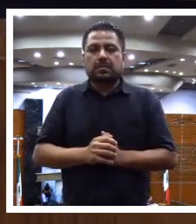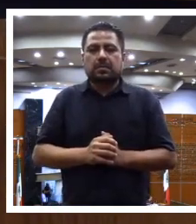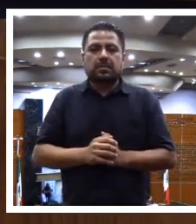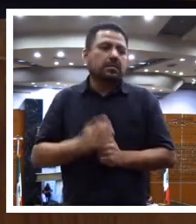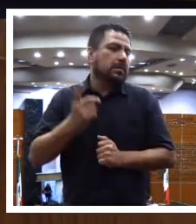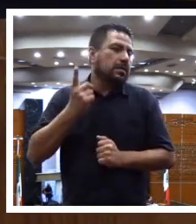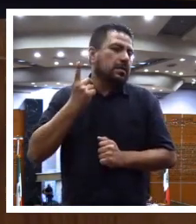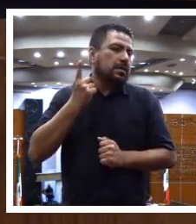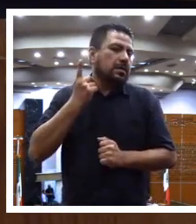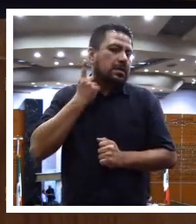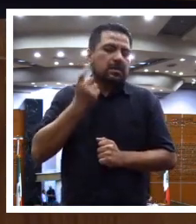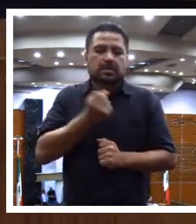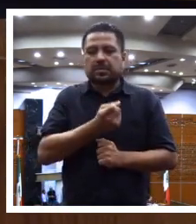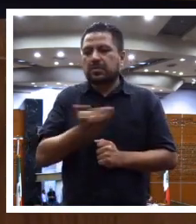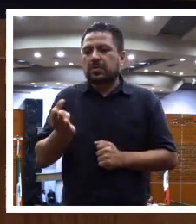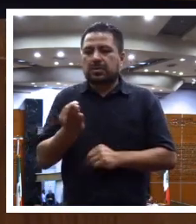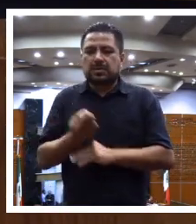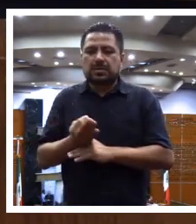diputados.